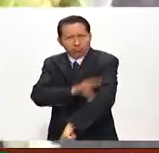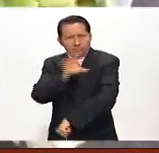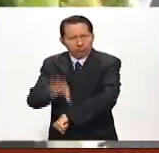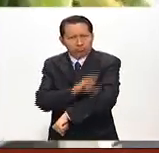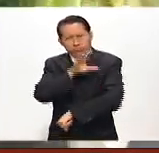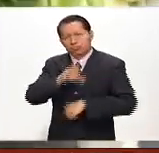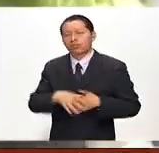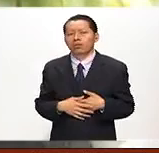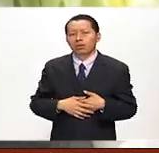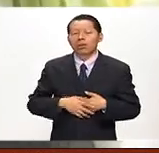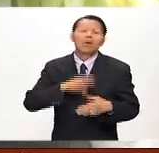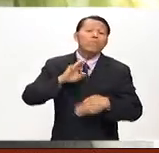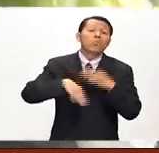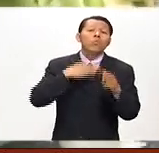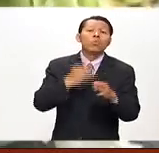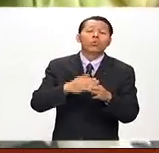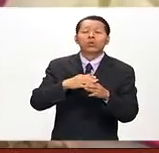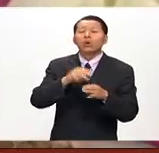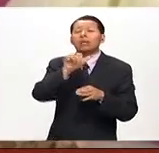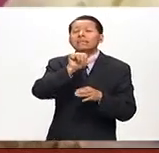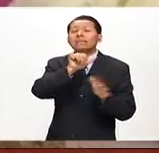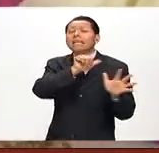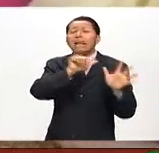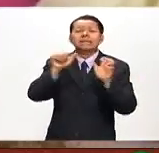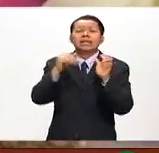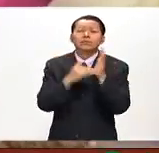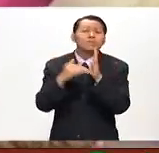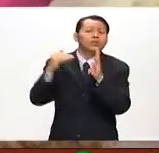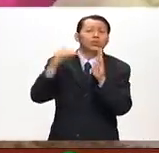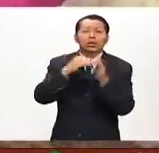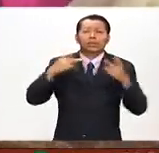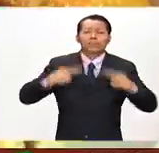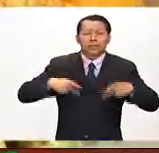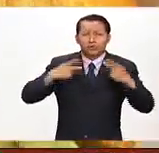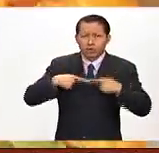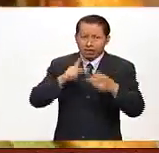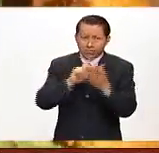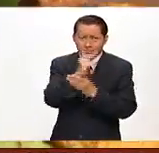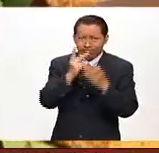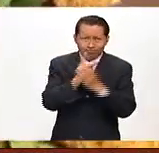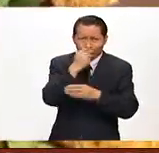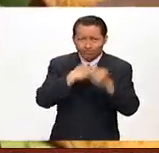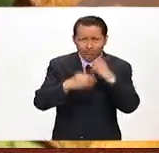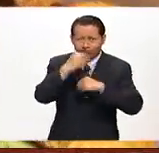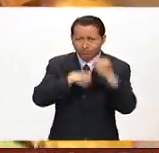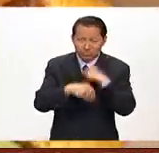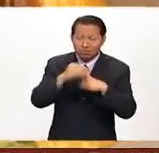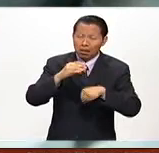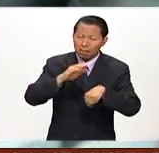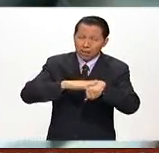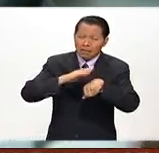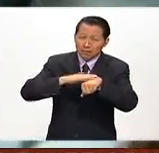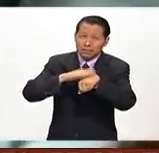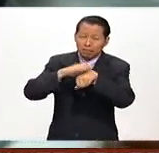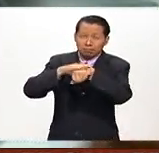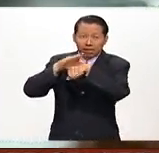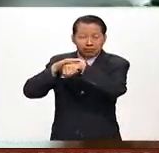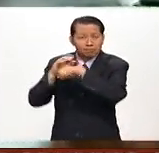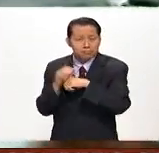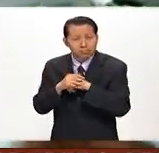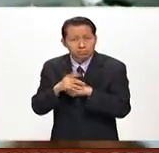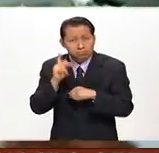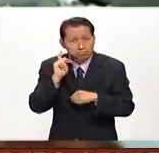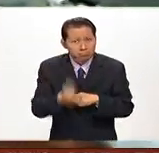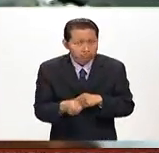el mundo hay más de 600 millones de vegetarianos y la cifra crece cada día. La dieta vegetariana o vegana estricta se